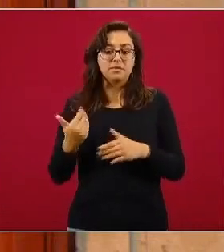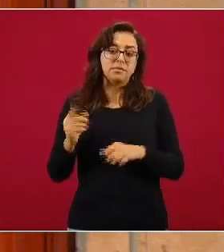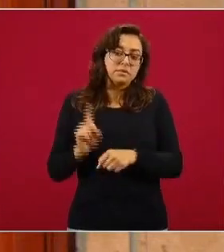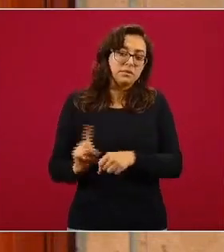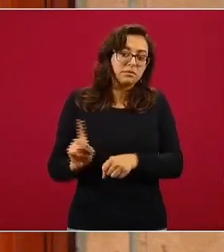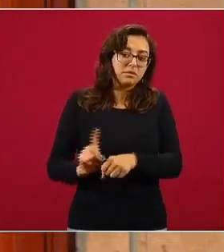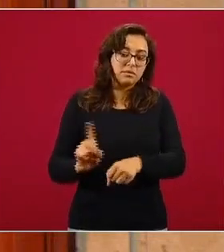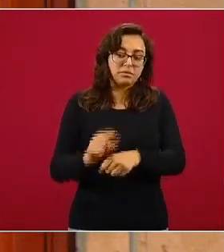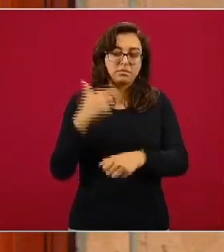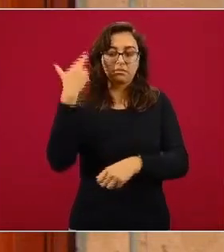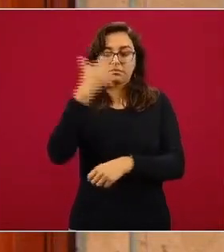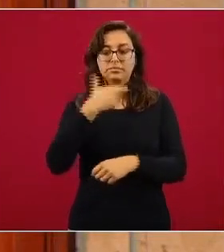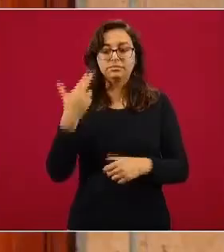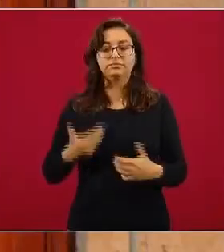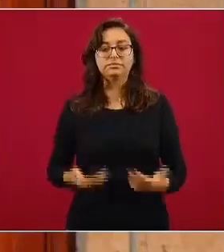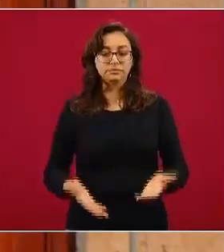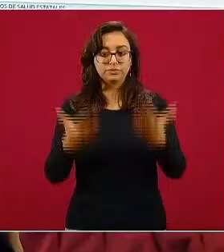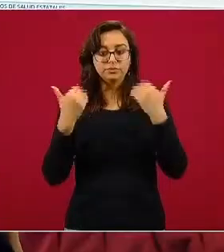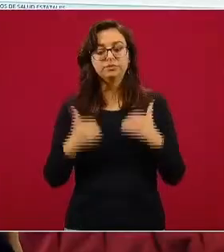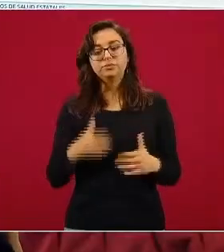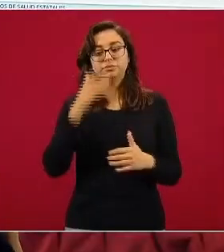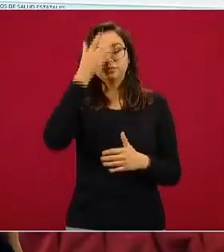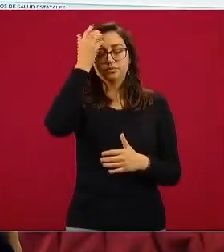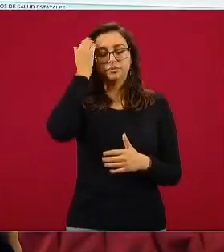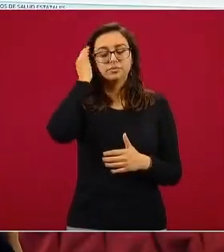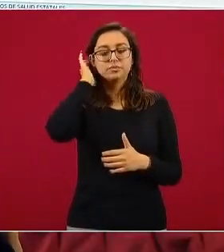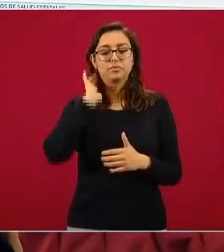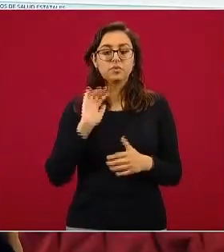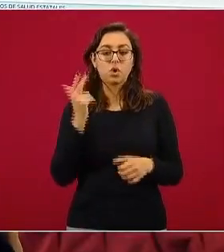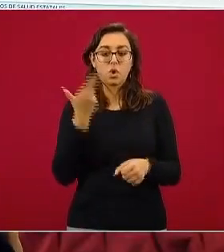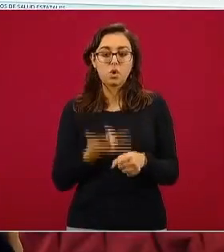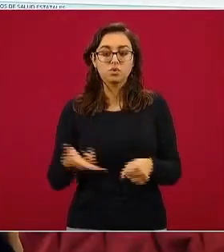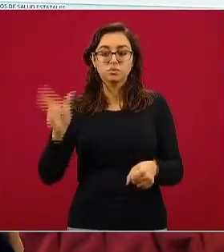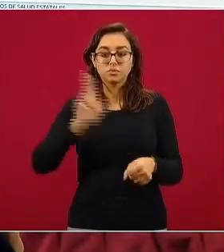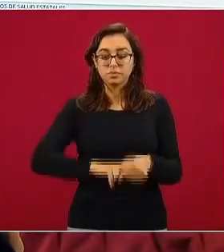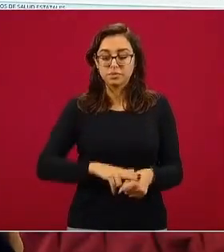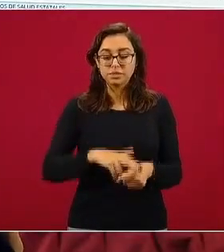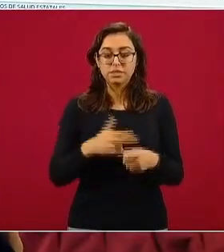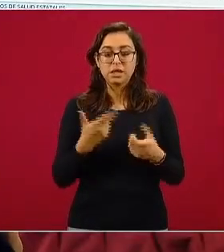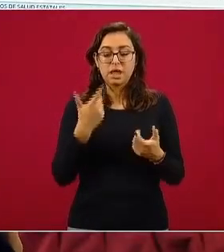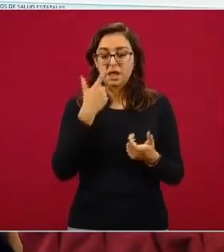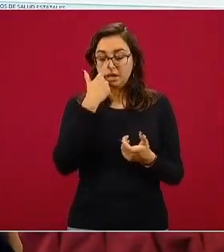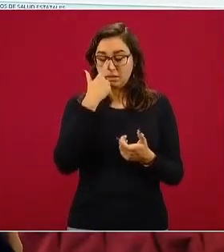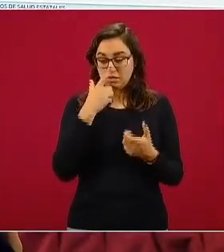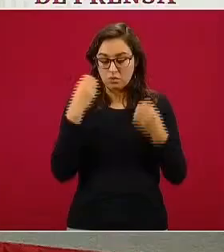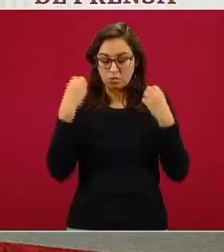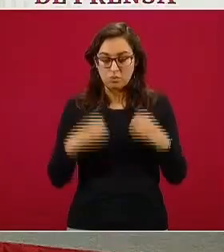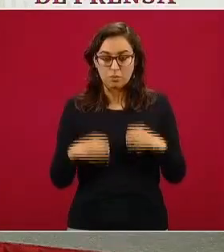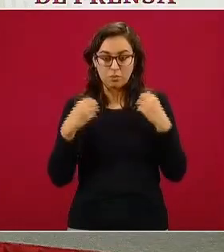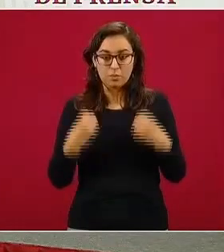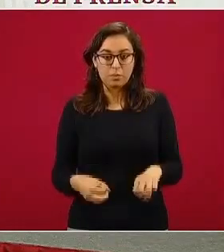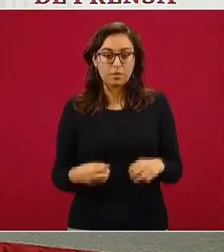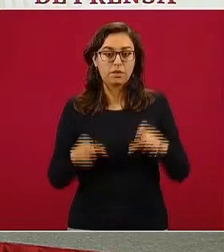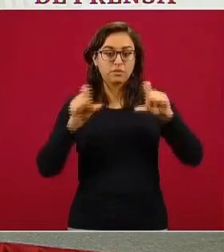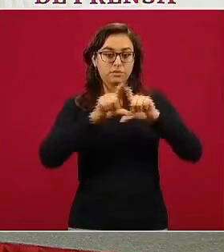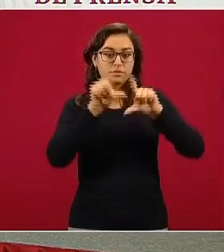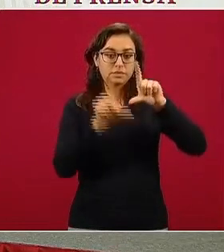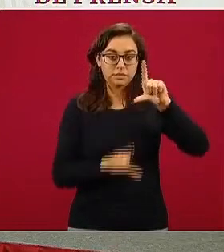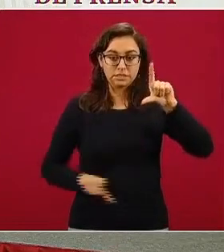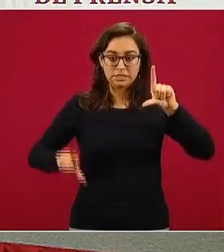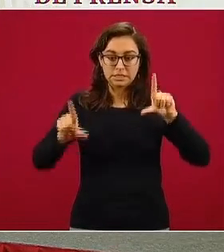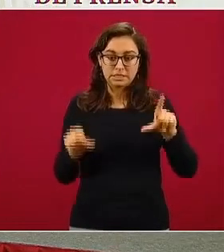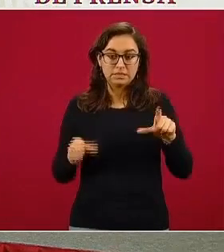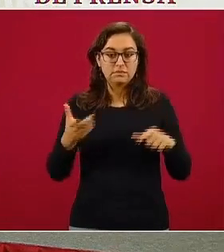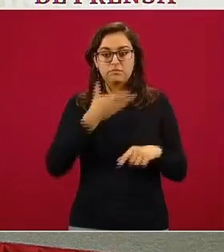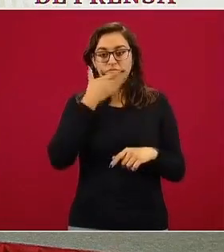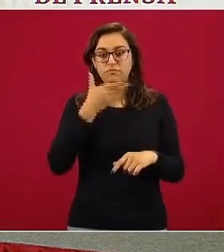la ocupación hospitalaria. Hoy día toca este tipo de gráfica, en donde además de la ocupación nacional, que vemos